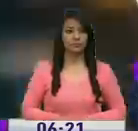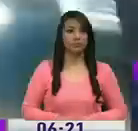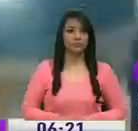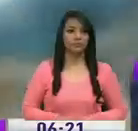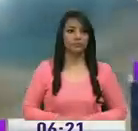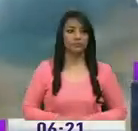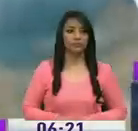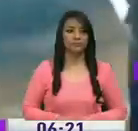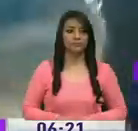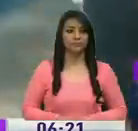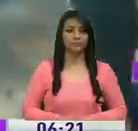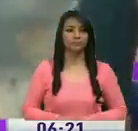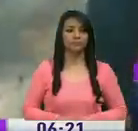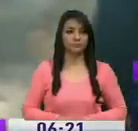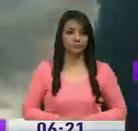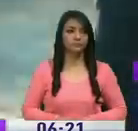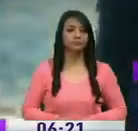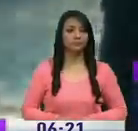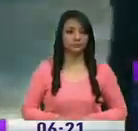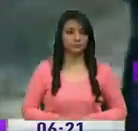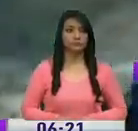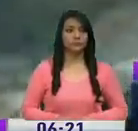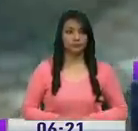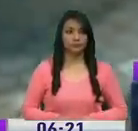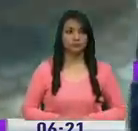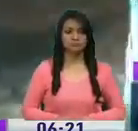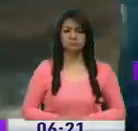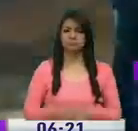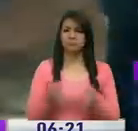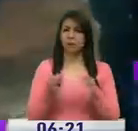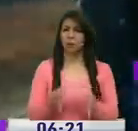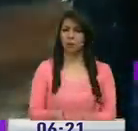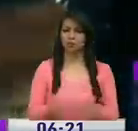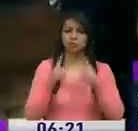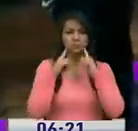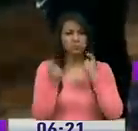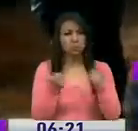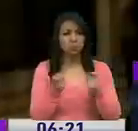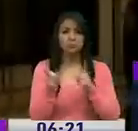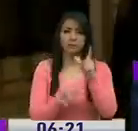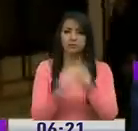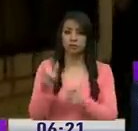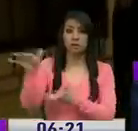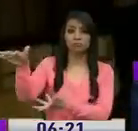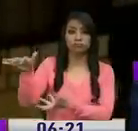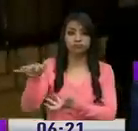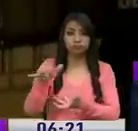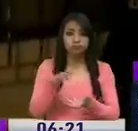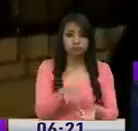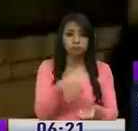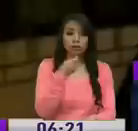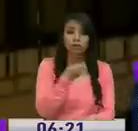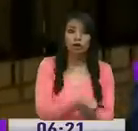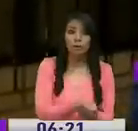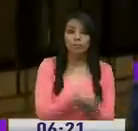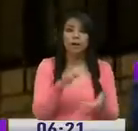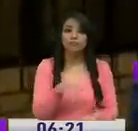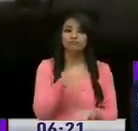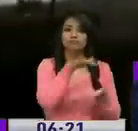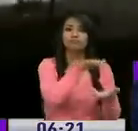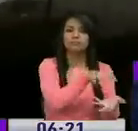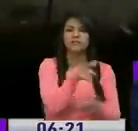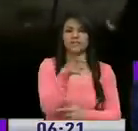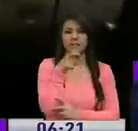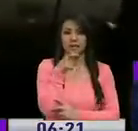víc en esta ocasión llegaron en busca de intermediarios compradores transportistas y seguridad los sospechosos eran